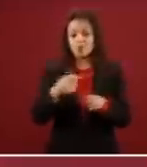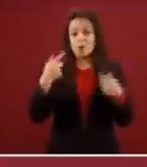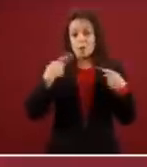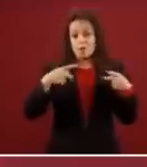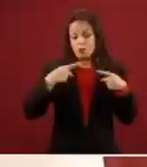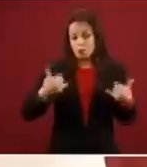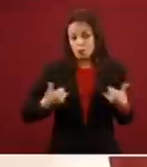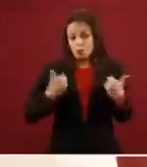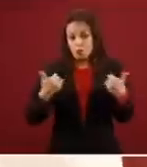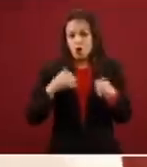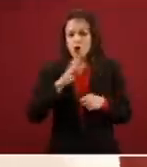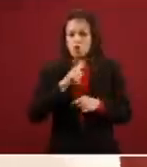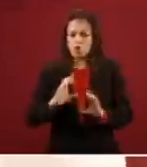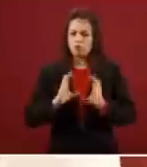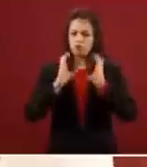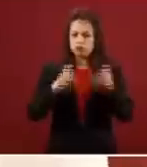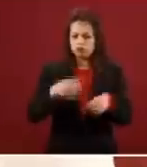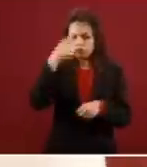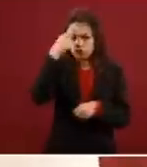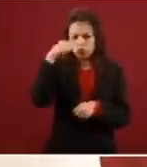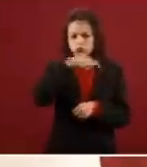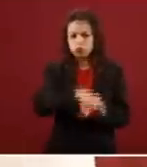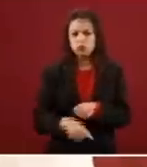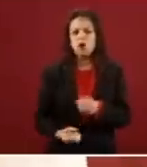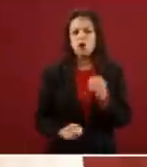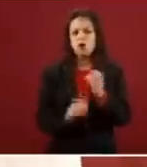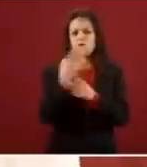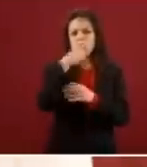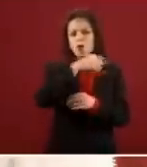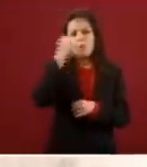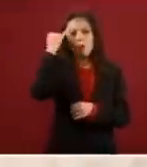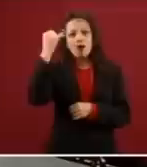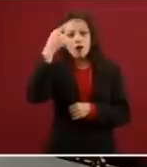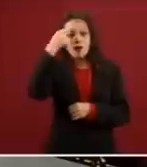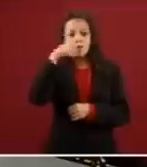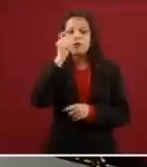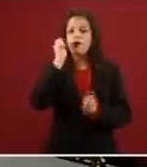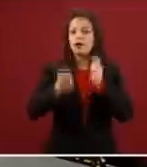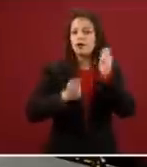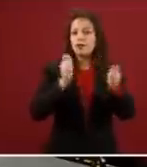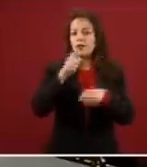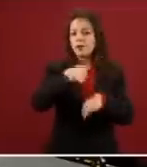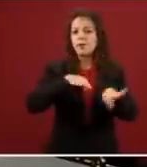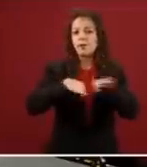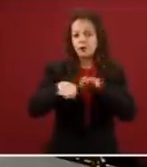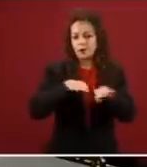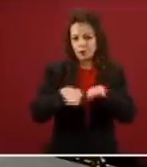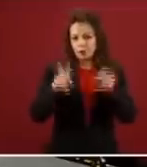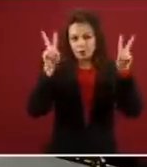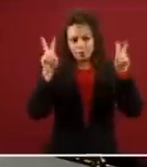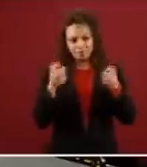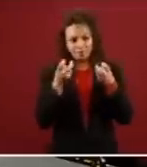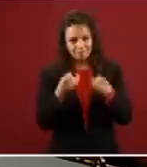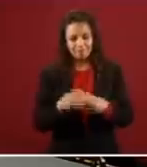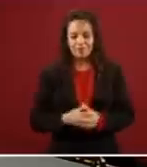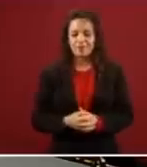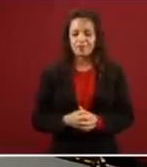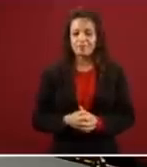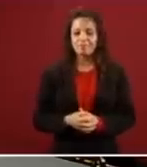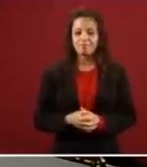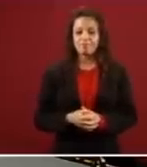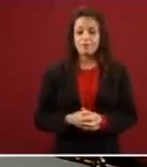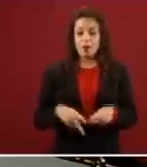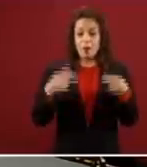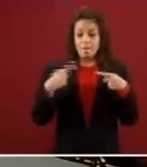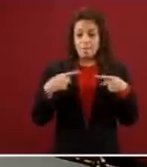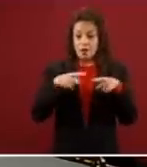pueda incorporarse en esta nueva visión del mundo del trabajo. ¿Se hará algún filtro para que el personal que labora en las